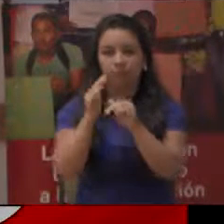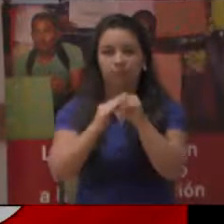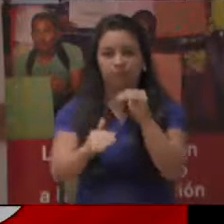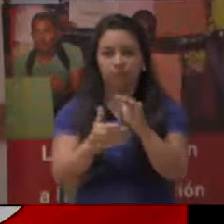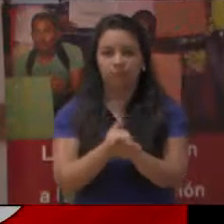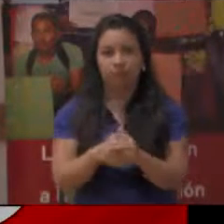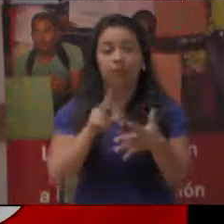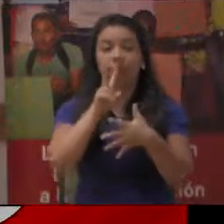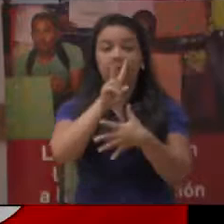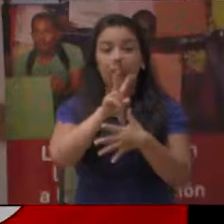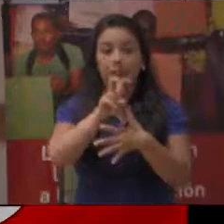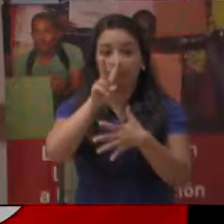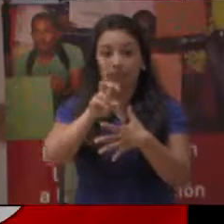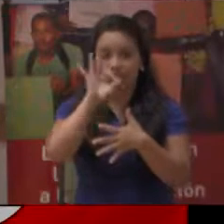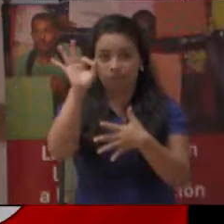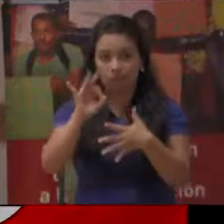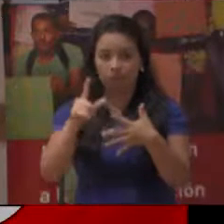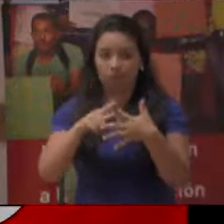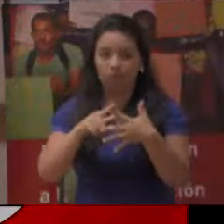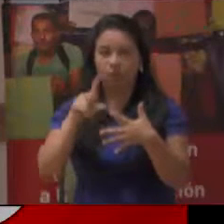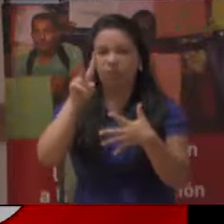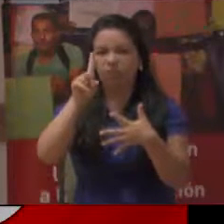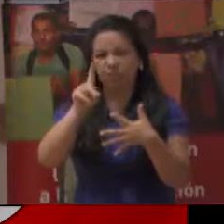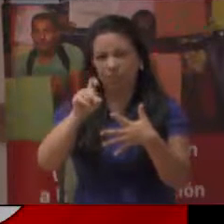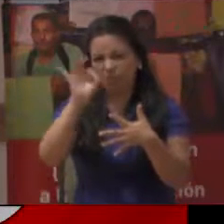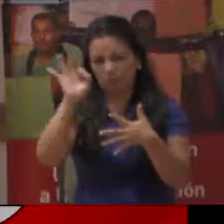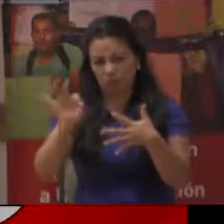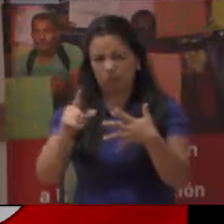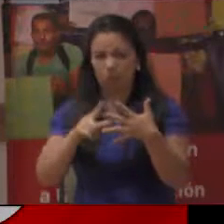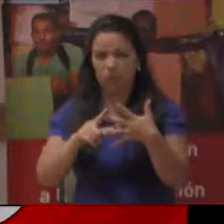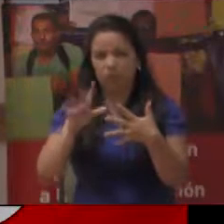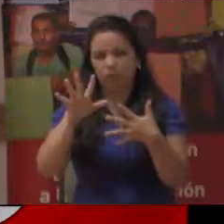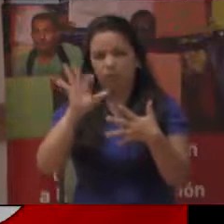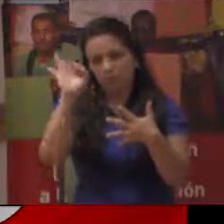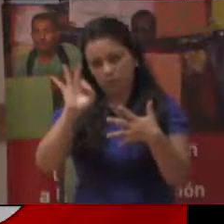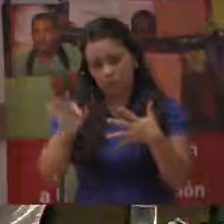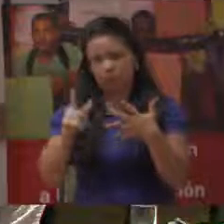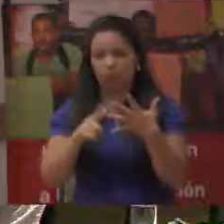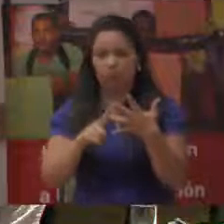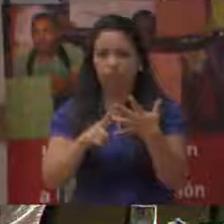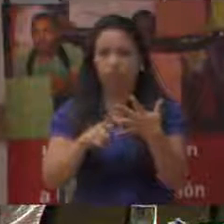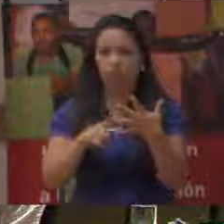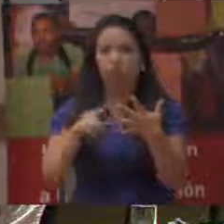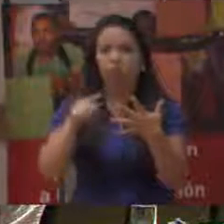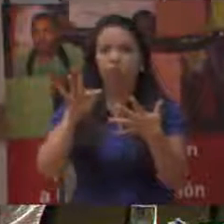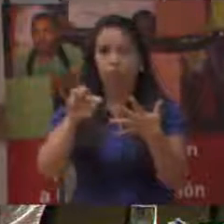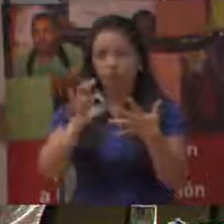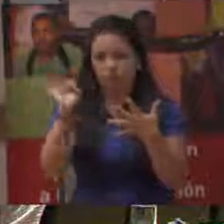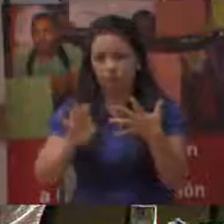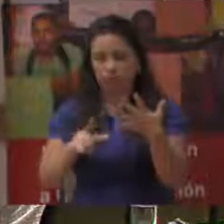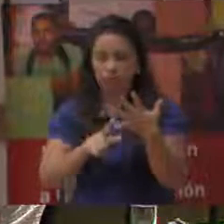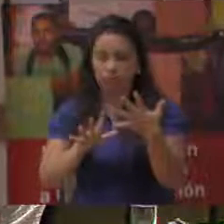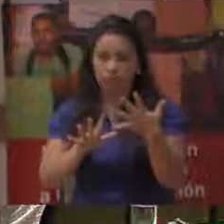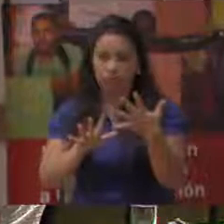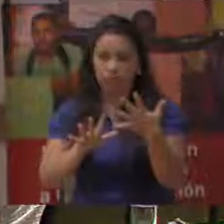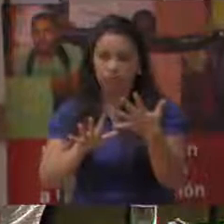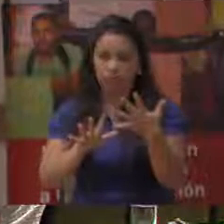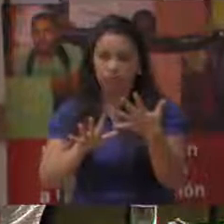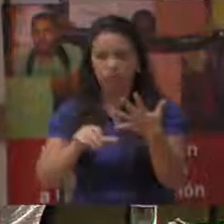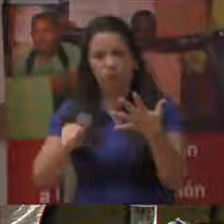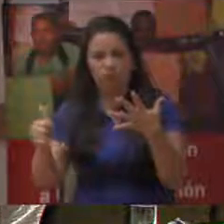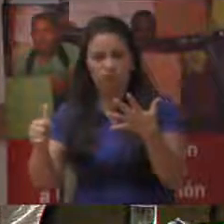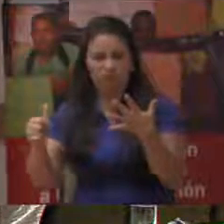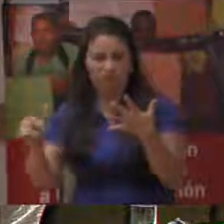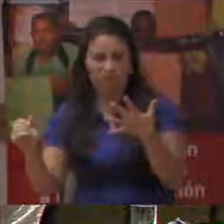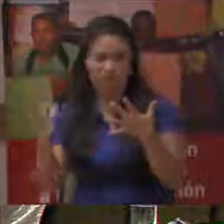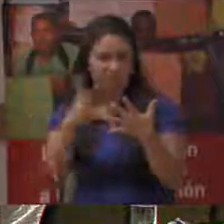Estoy hablando del 77%, el 6% de publicación en la web, 5% redes, 8% mensaje de texto, 5% otro